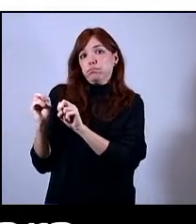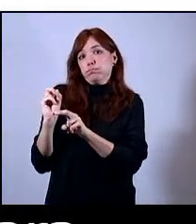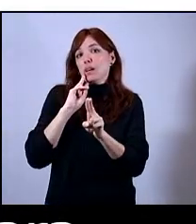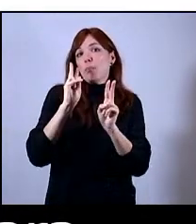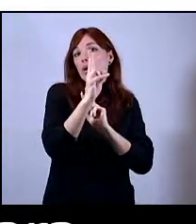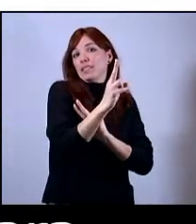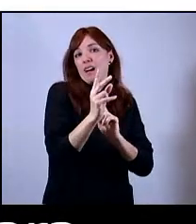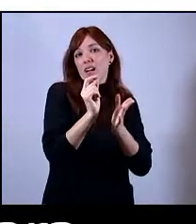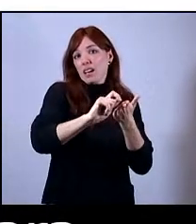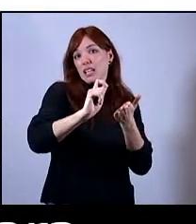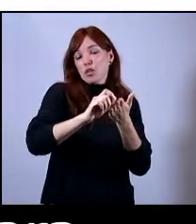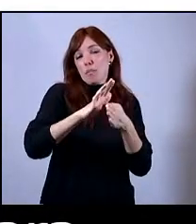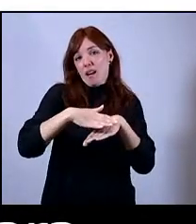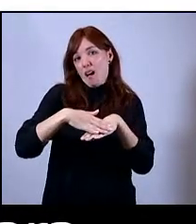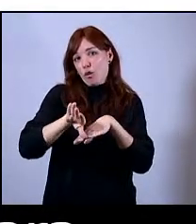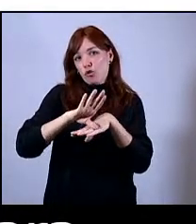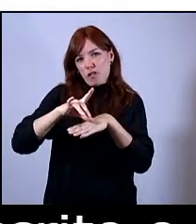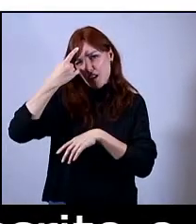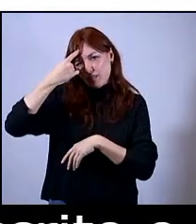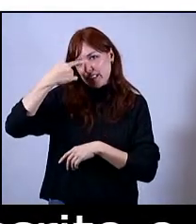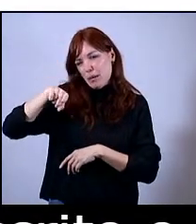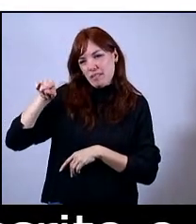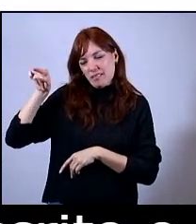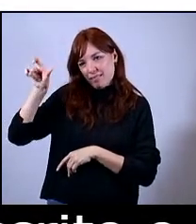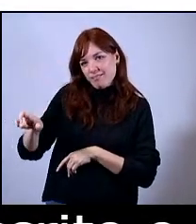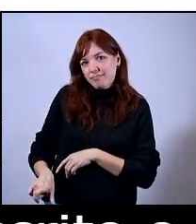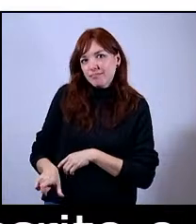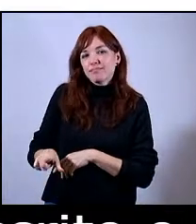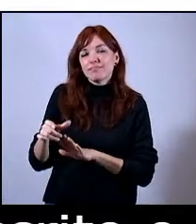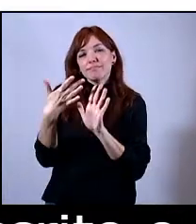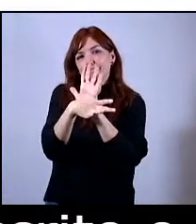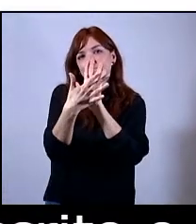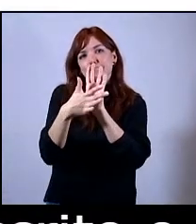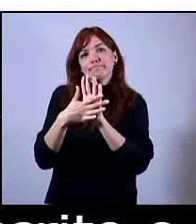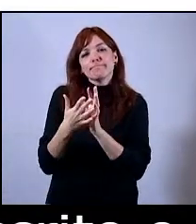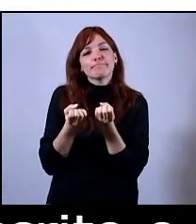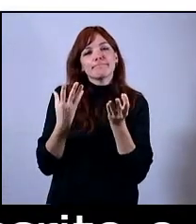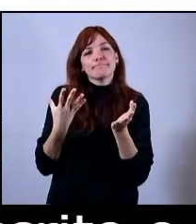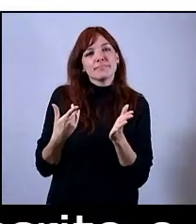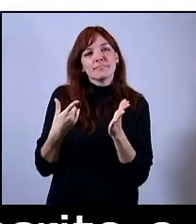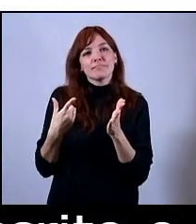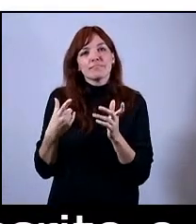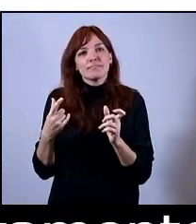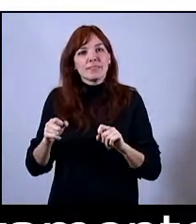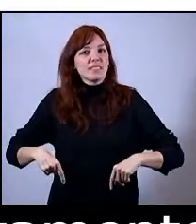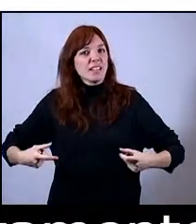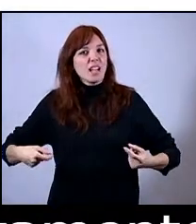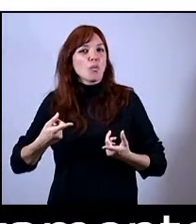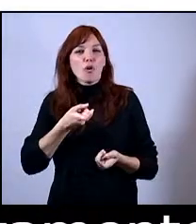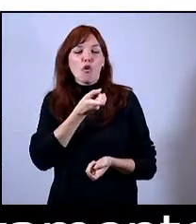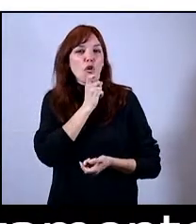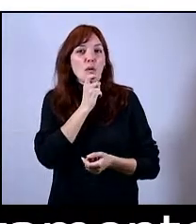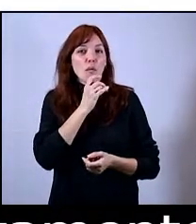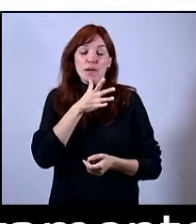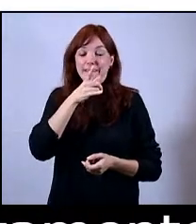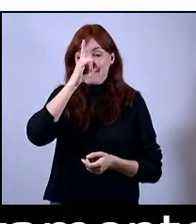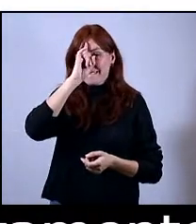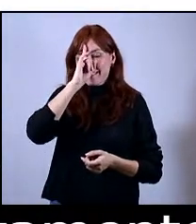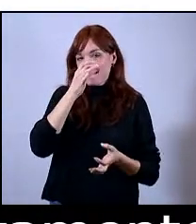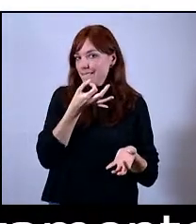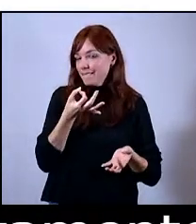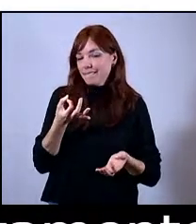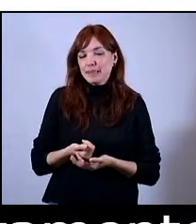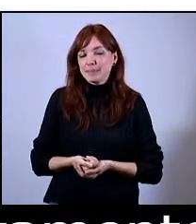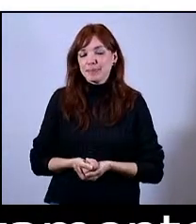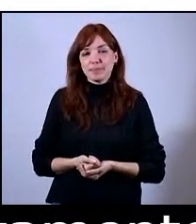o preguntar al consejero para que nos diga cómo va exactamente la ejecución, porque no sé exactamente